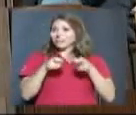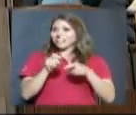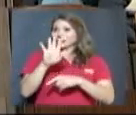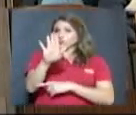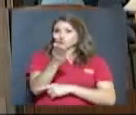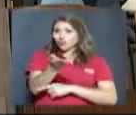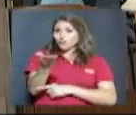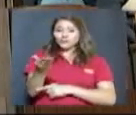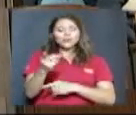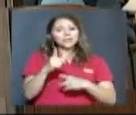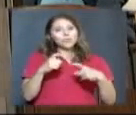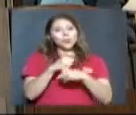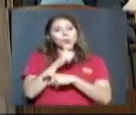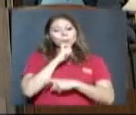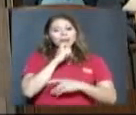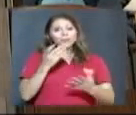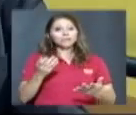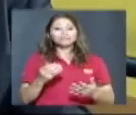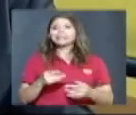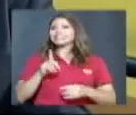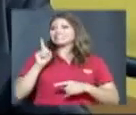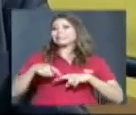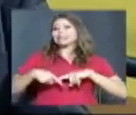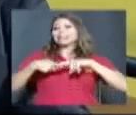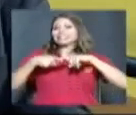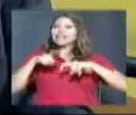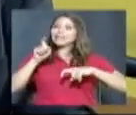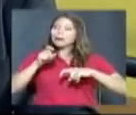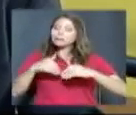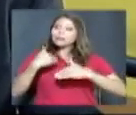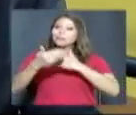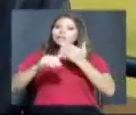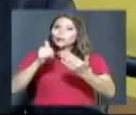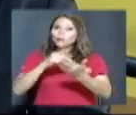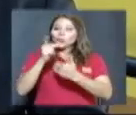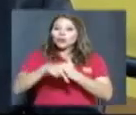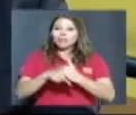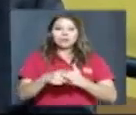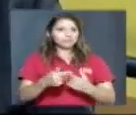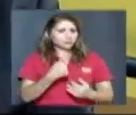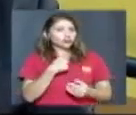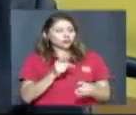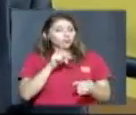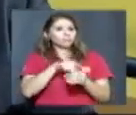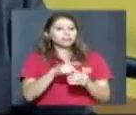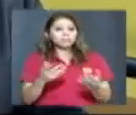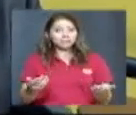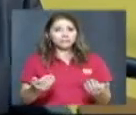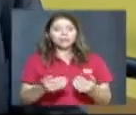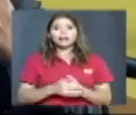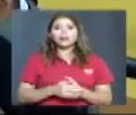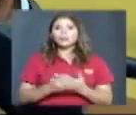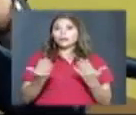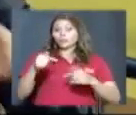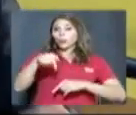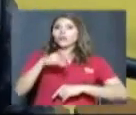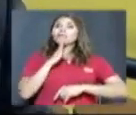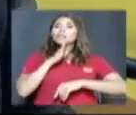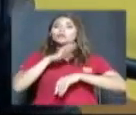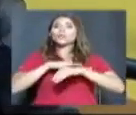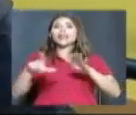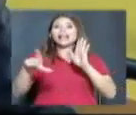empresarios ya están hasta aquí de impuestos. Vamos a tener que tener otro programa, eso es definitivo. Gracias a todos. Cuenten conmigo. Pablo y Marvin. El día de hoy hablamos sobre la